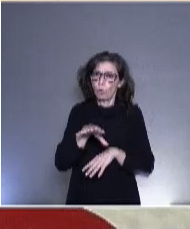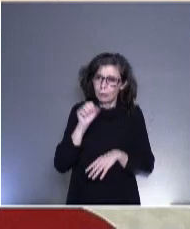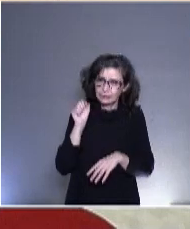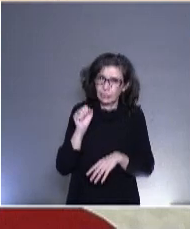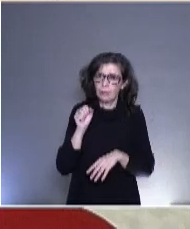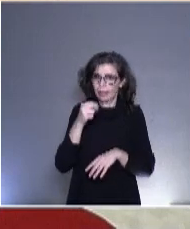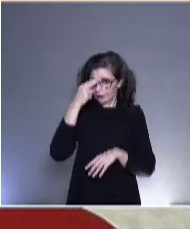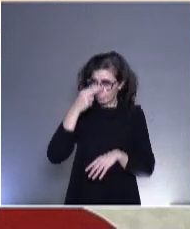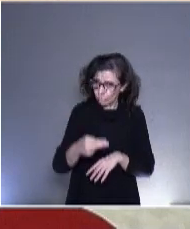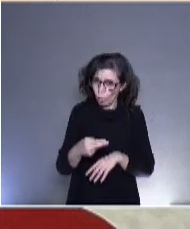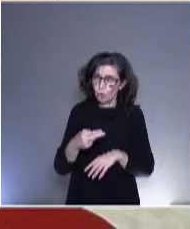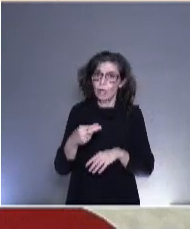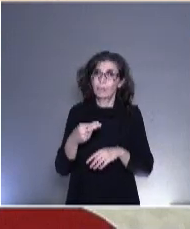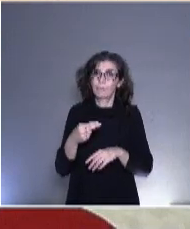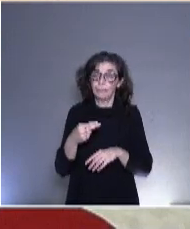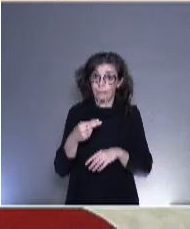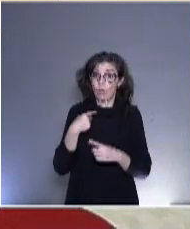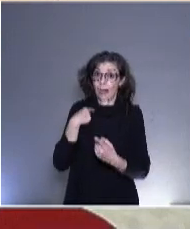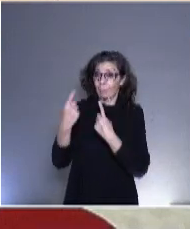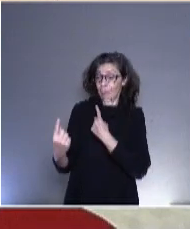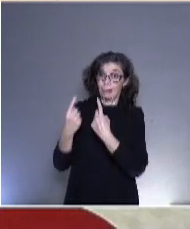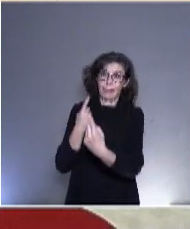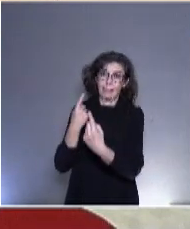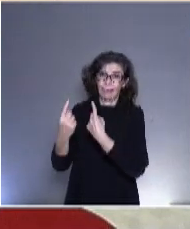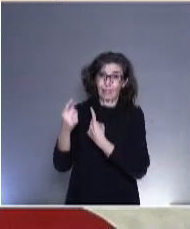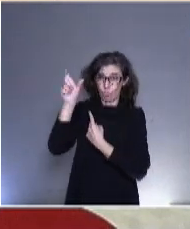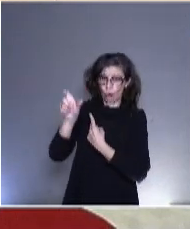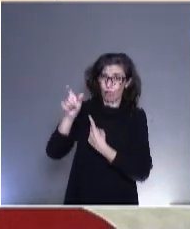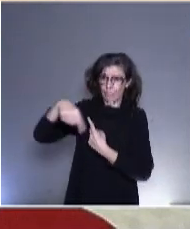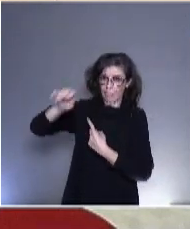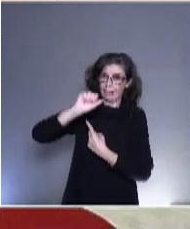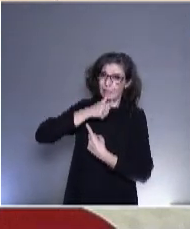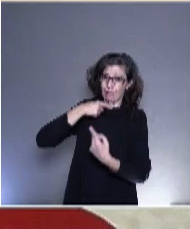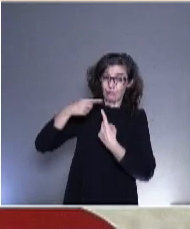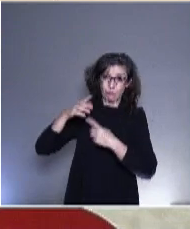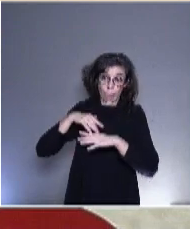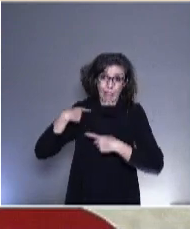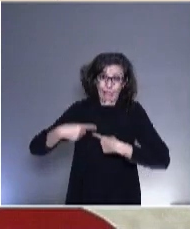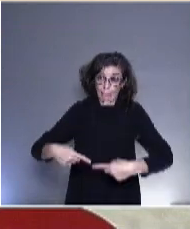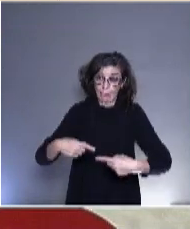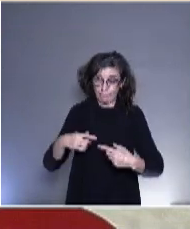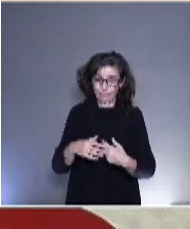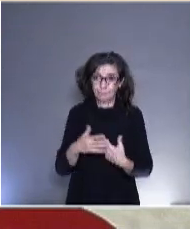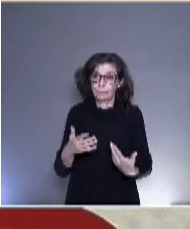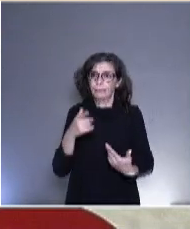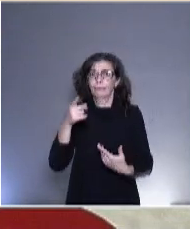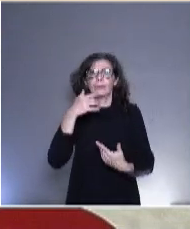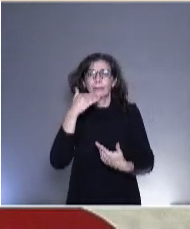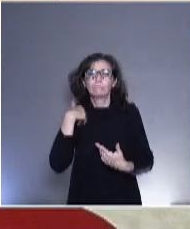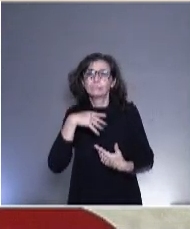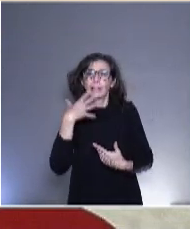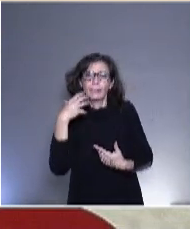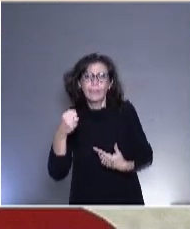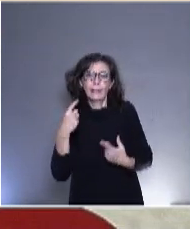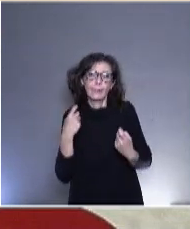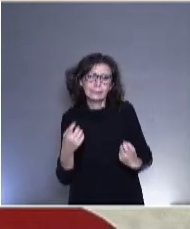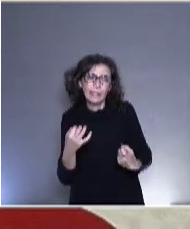respetuosa con los interlocutores se practica prácticamente día a día es aquella que entiende las necesidades